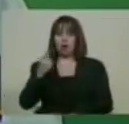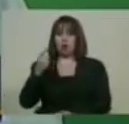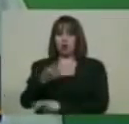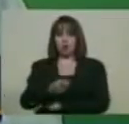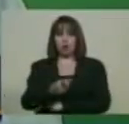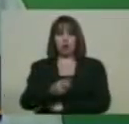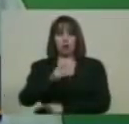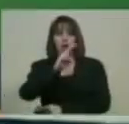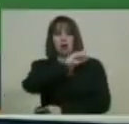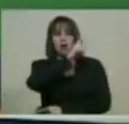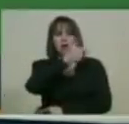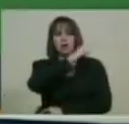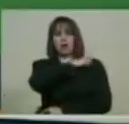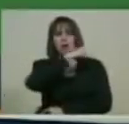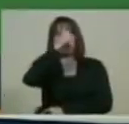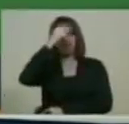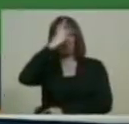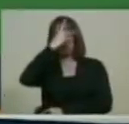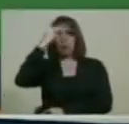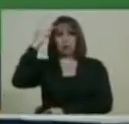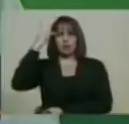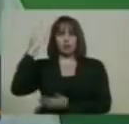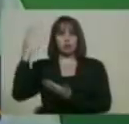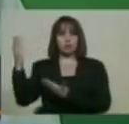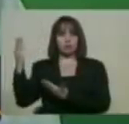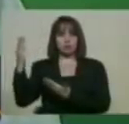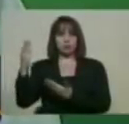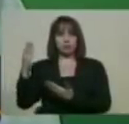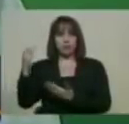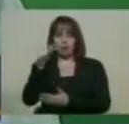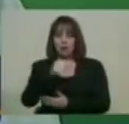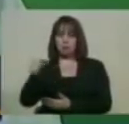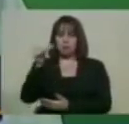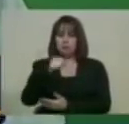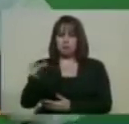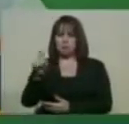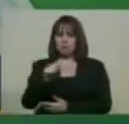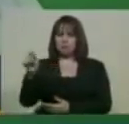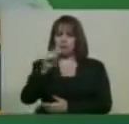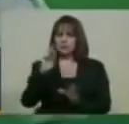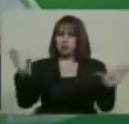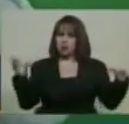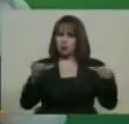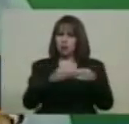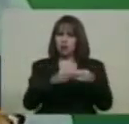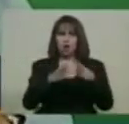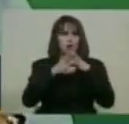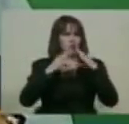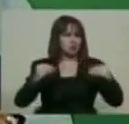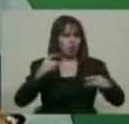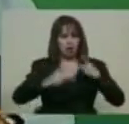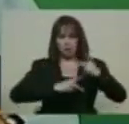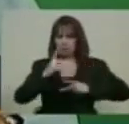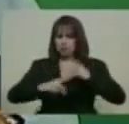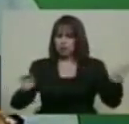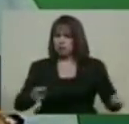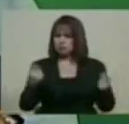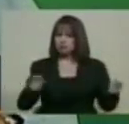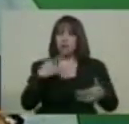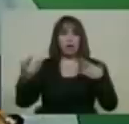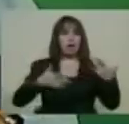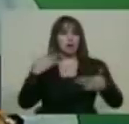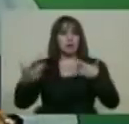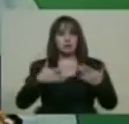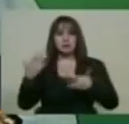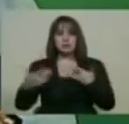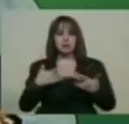al general en jefe para que en las semanas y meses que están por venir vamos a reunirnos con todas las promociones activas de la Fuerza Armada